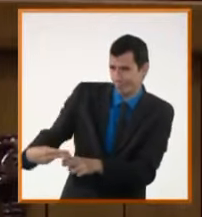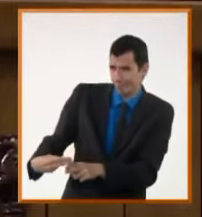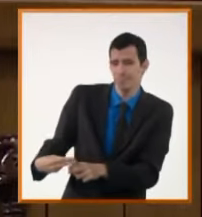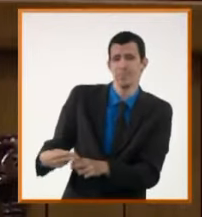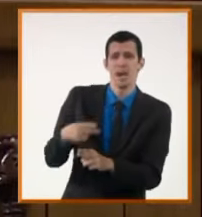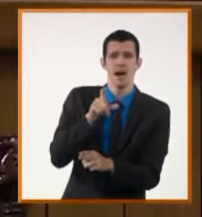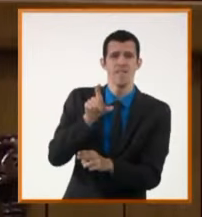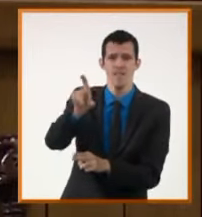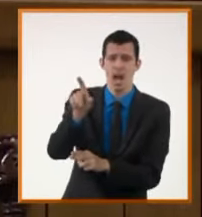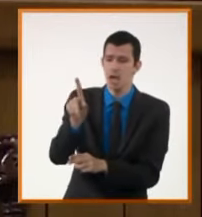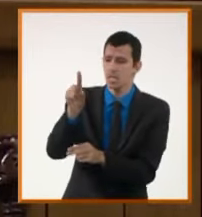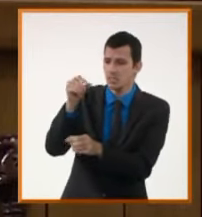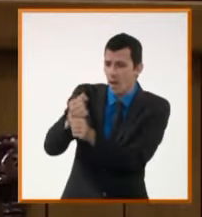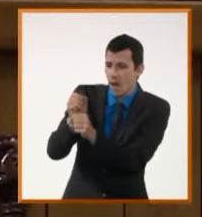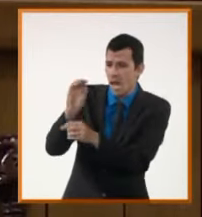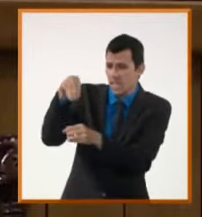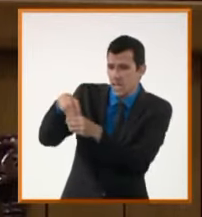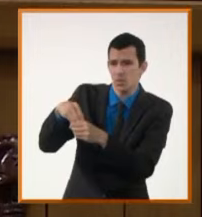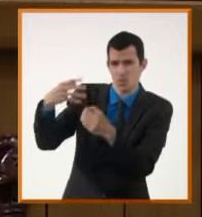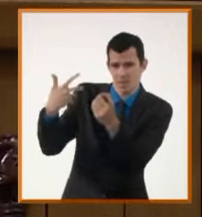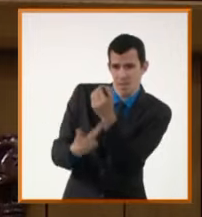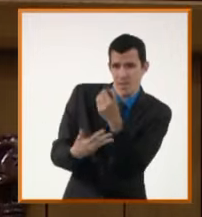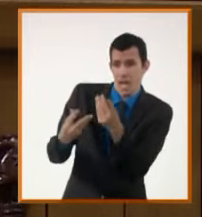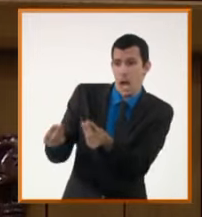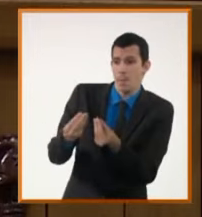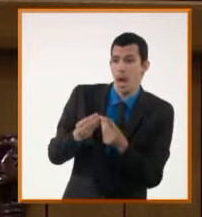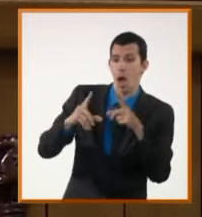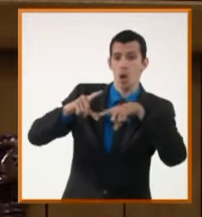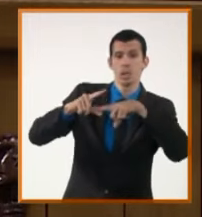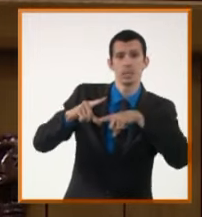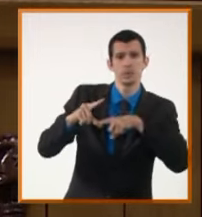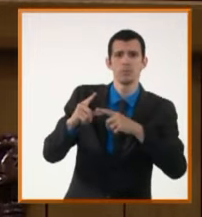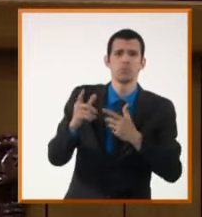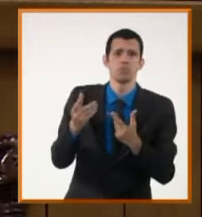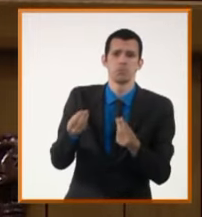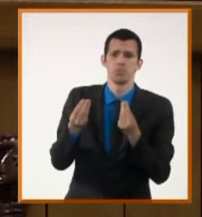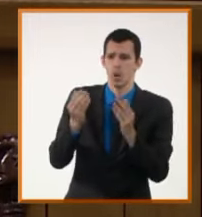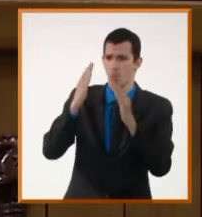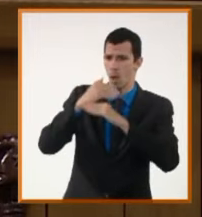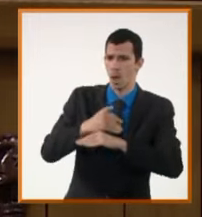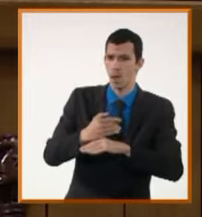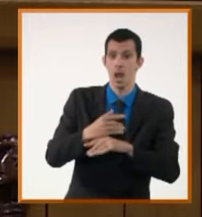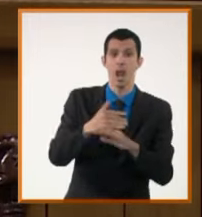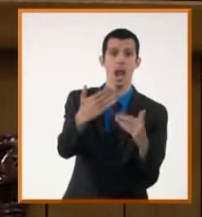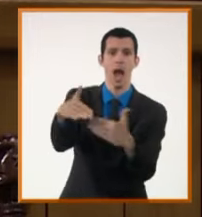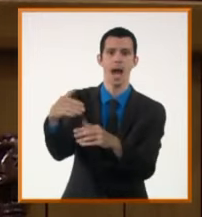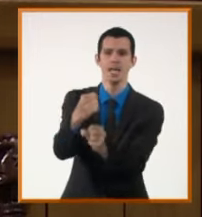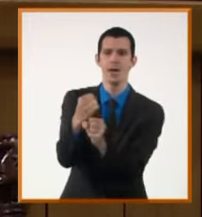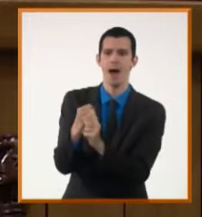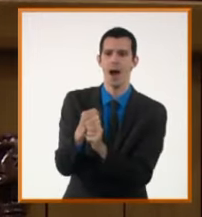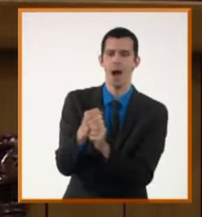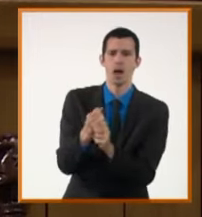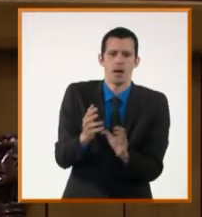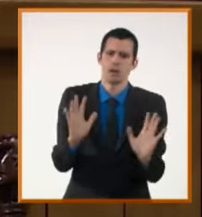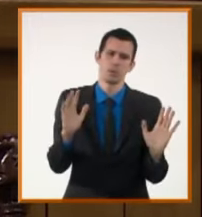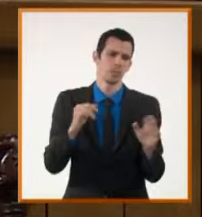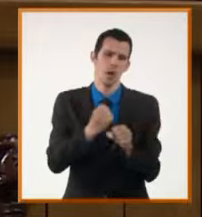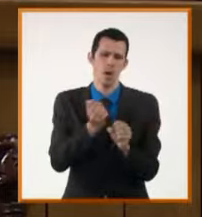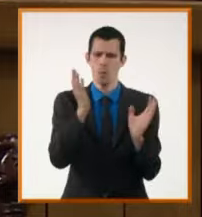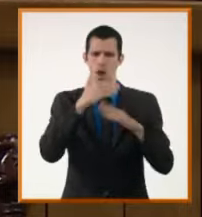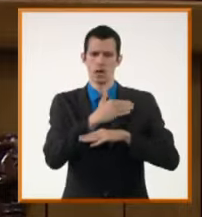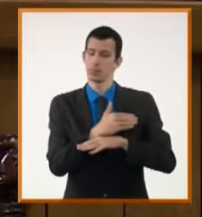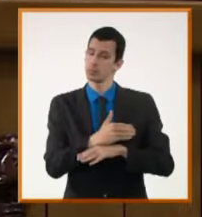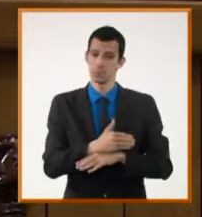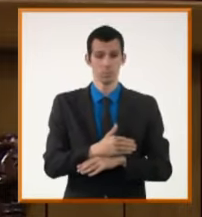personas que no tienen un contenido concreto de trabajo que los obligue en su puesto. Por otra parte, hoy hay